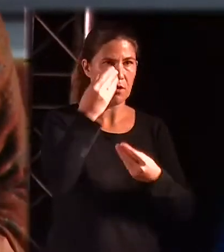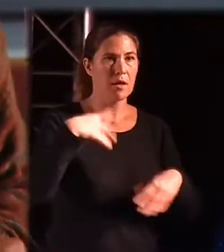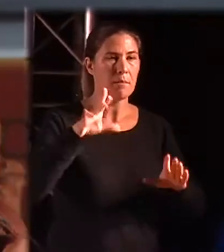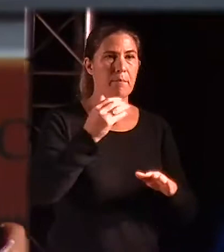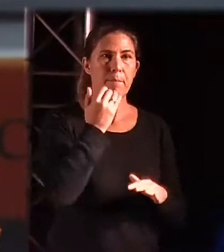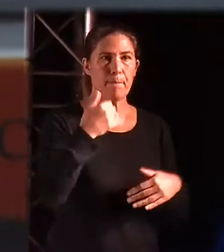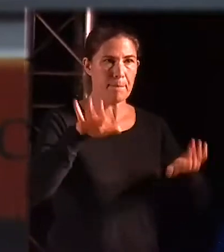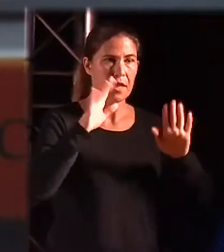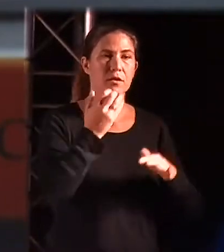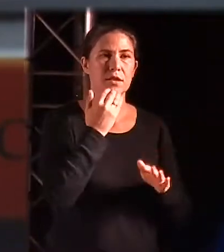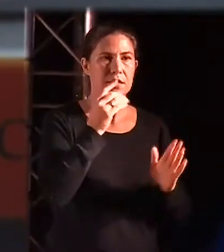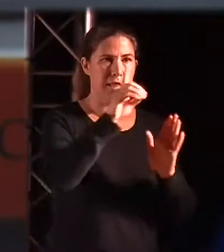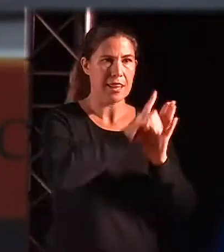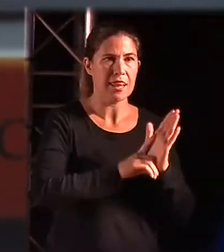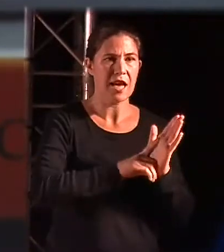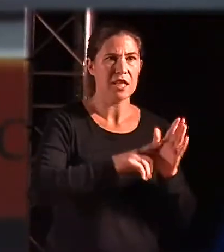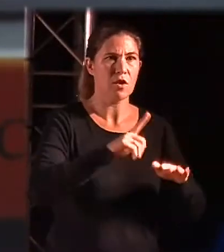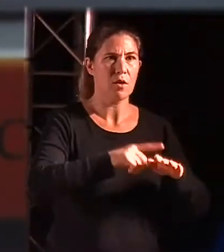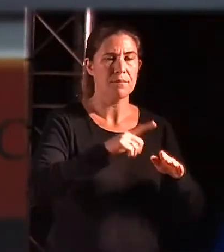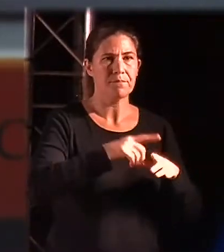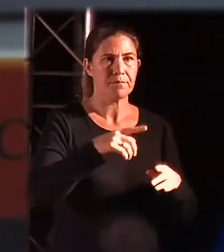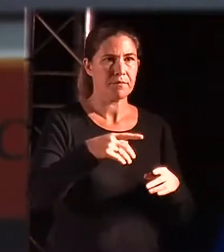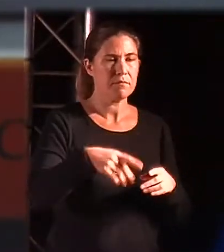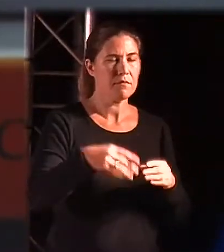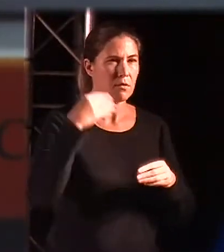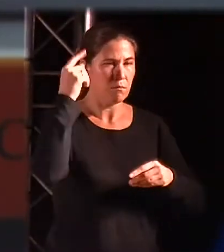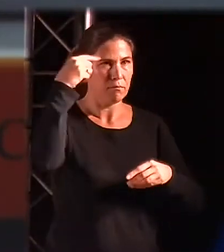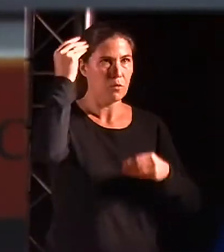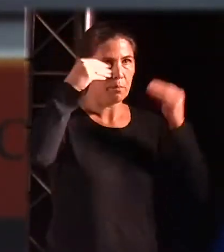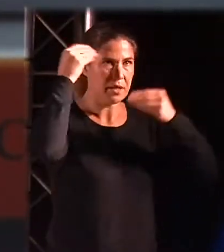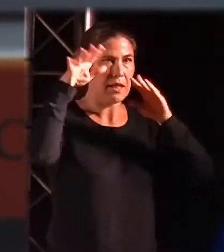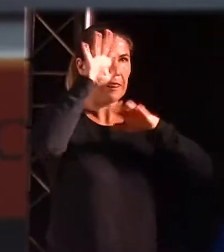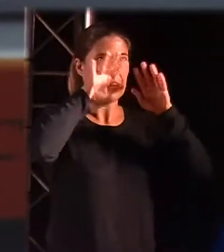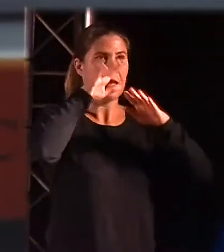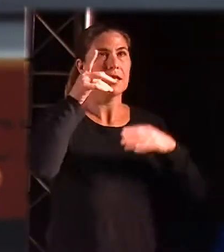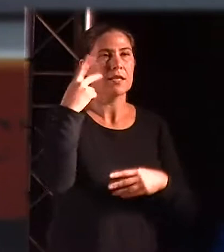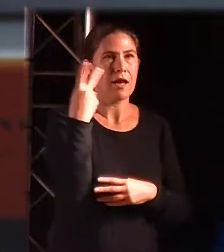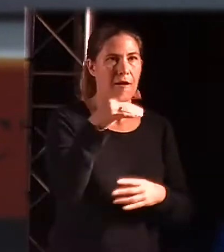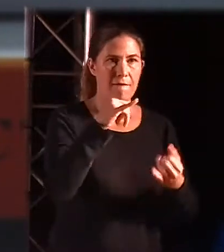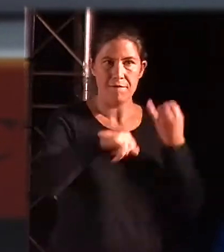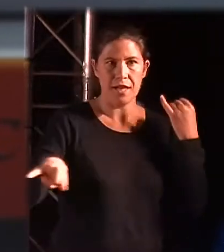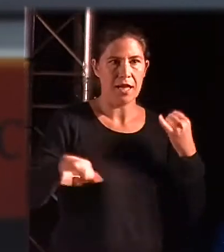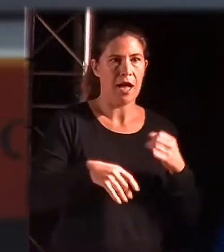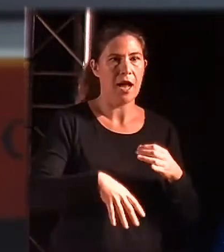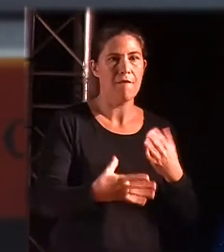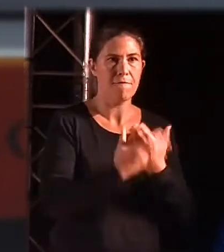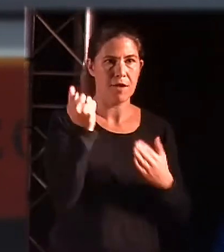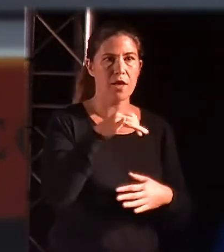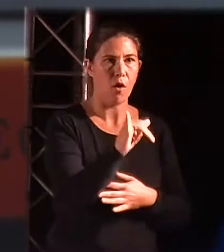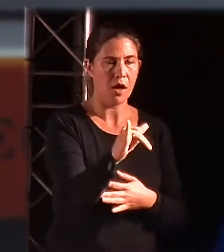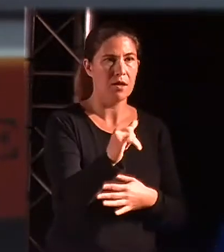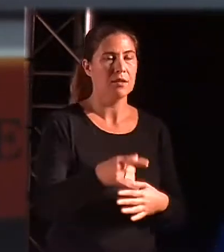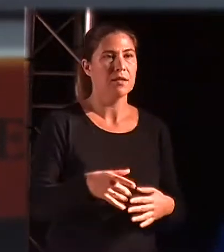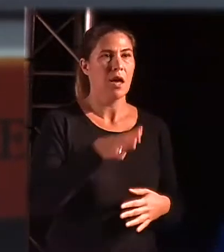mismo tiempo, puede ocurrir que en lugar de ayudarnos, pues uno se aturulla y al final acaba cometiendo errores. Y eso es lo que está empezando a